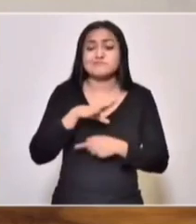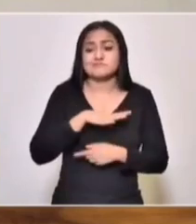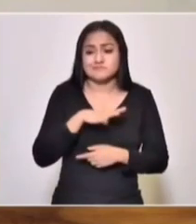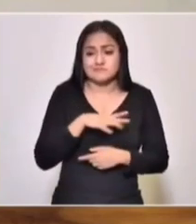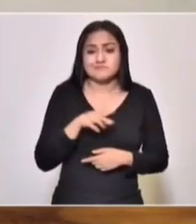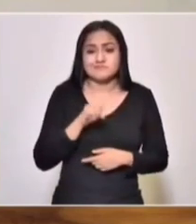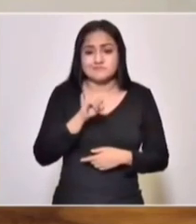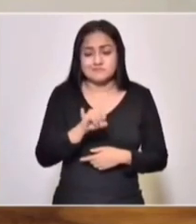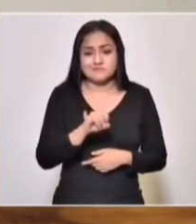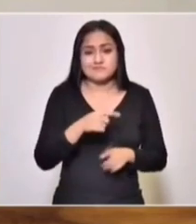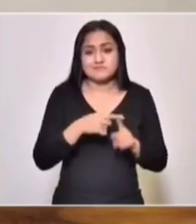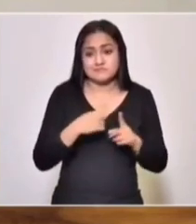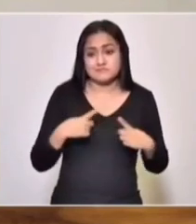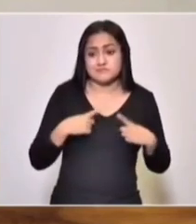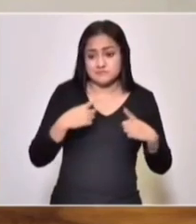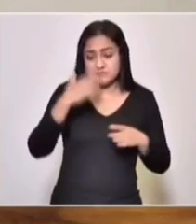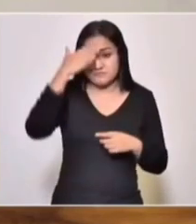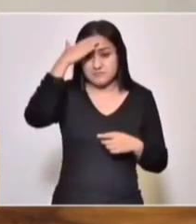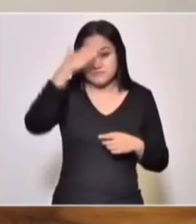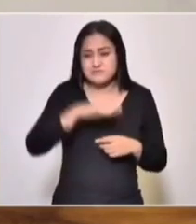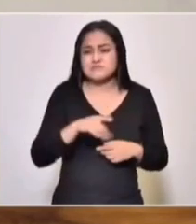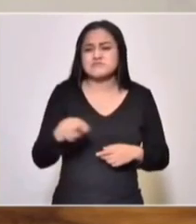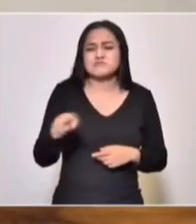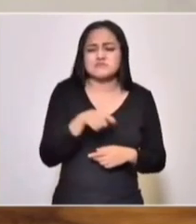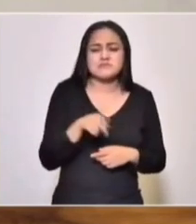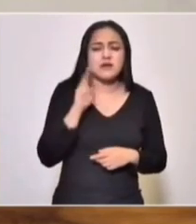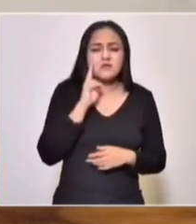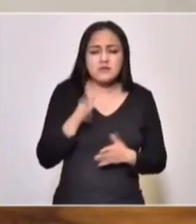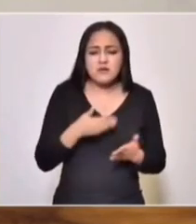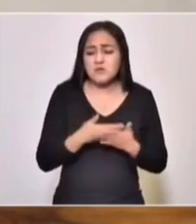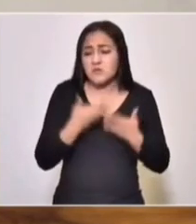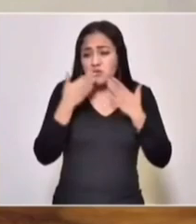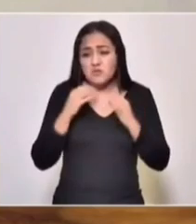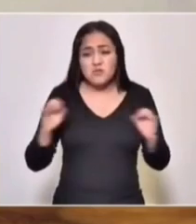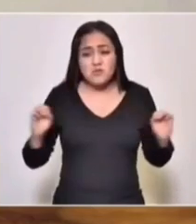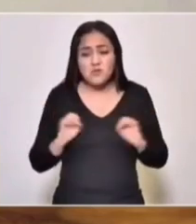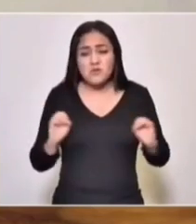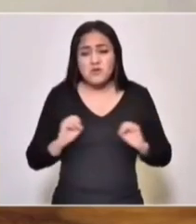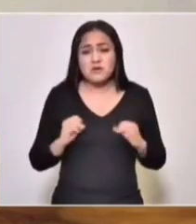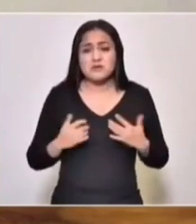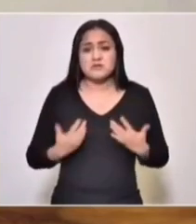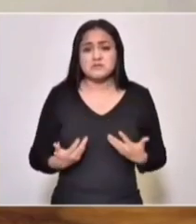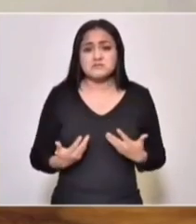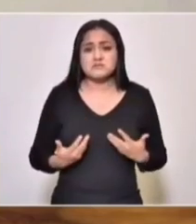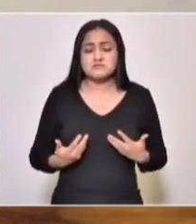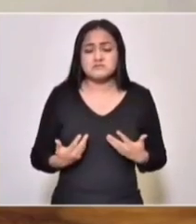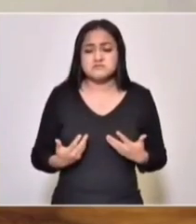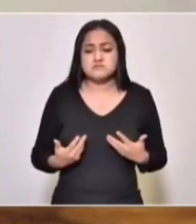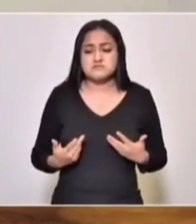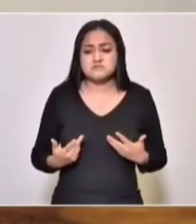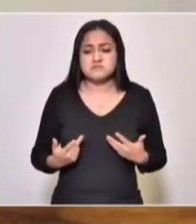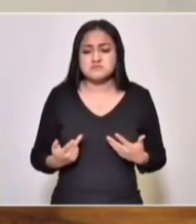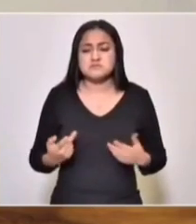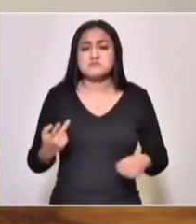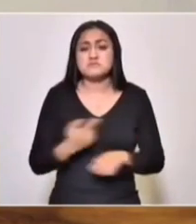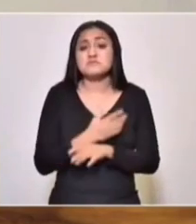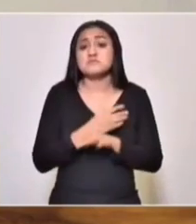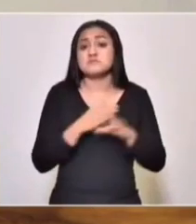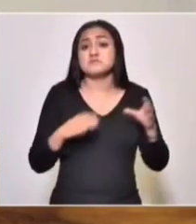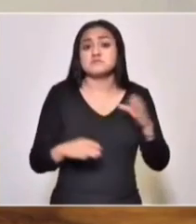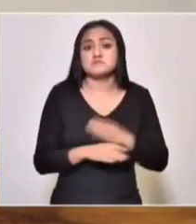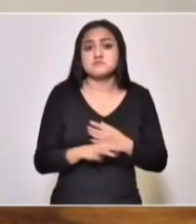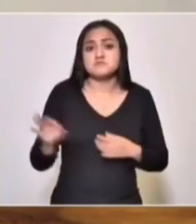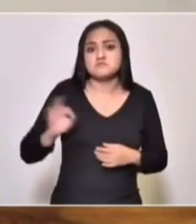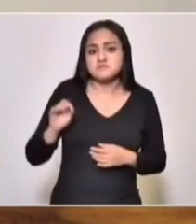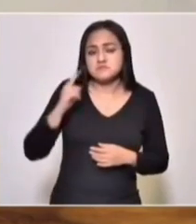dando a conocer hechos no probados y acontecimientos que son parte de una